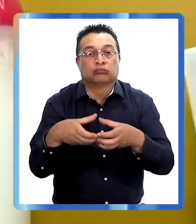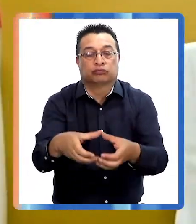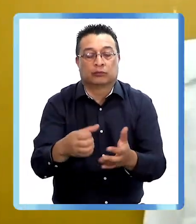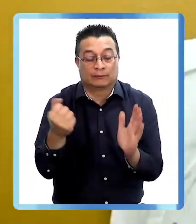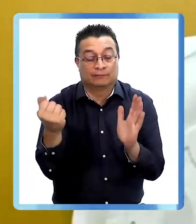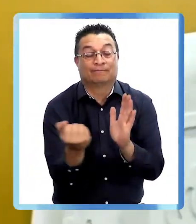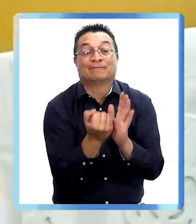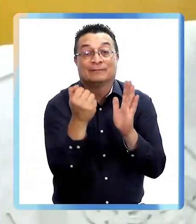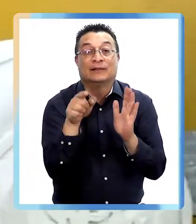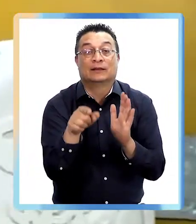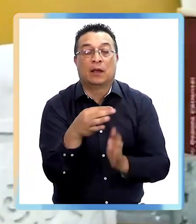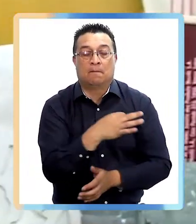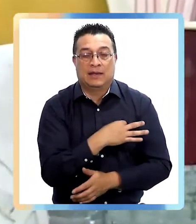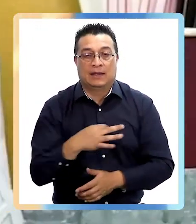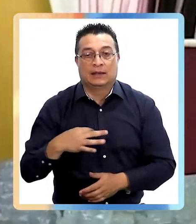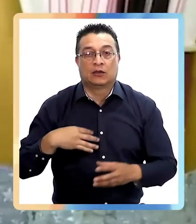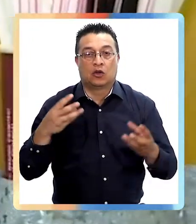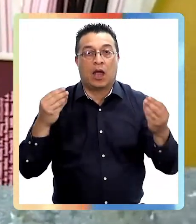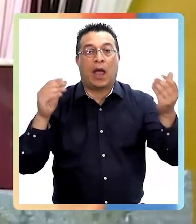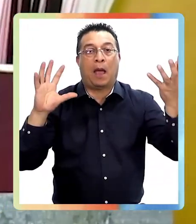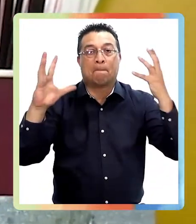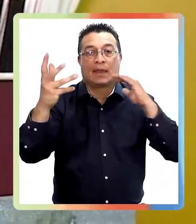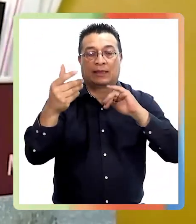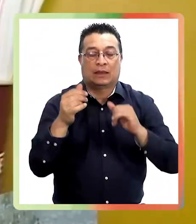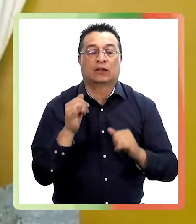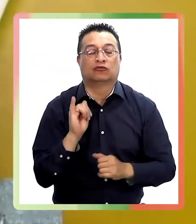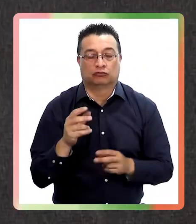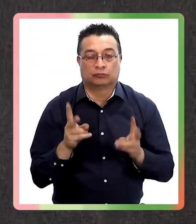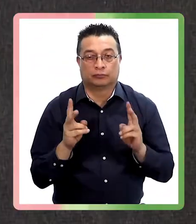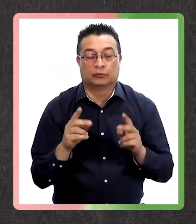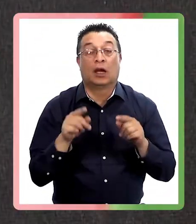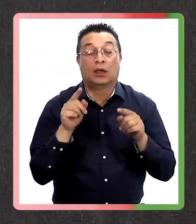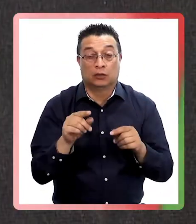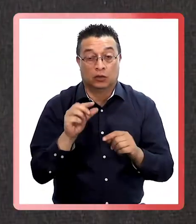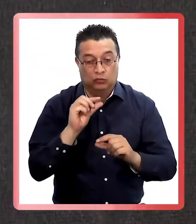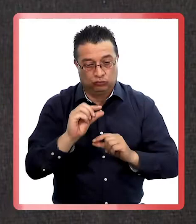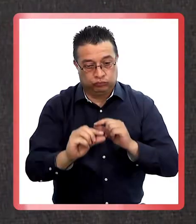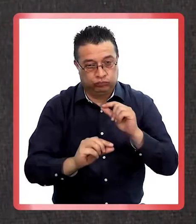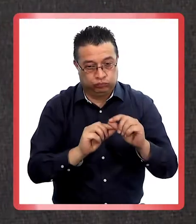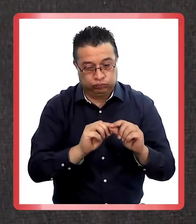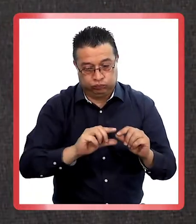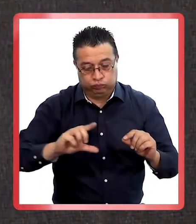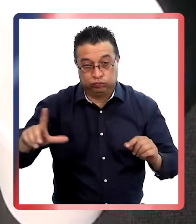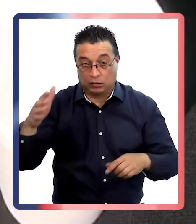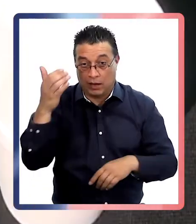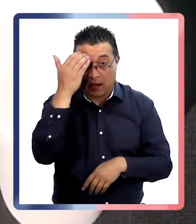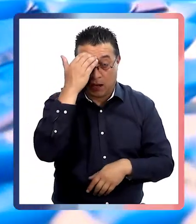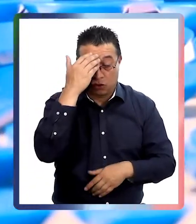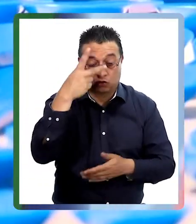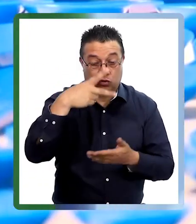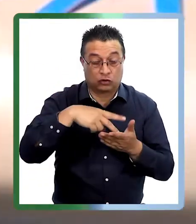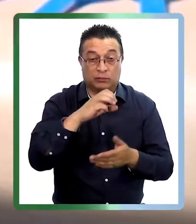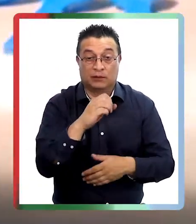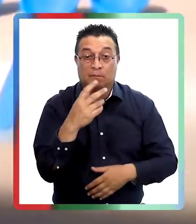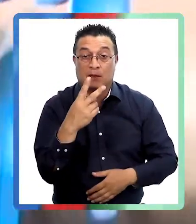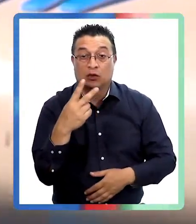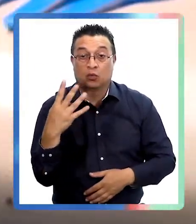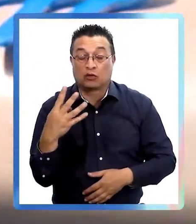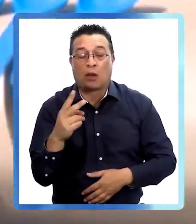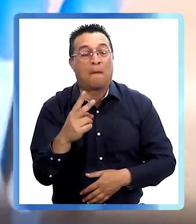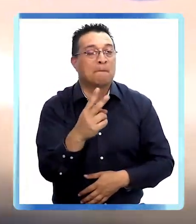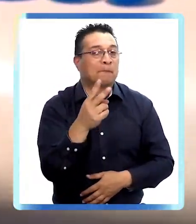estén certificados por el Ministerio del Medio Ambiente. Su implementación será gradual. Así, desde agosto de 2024